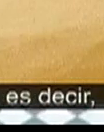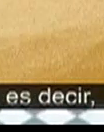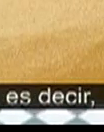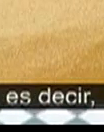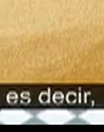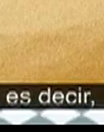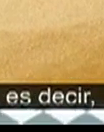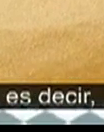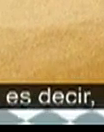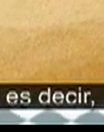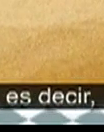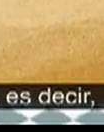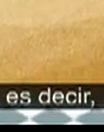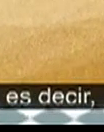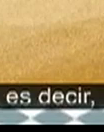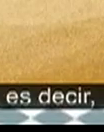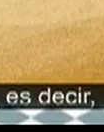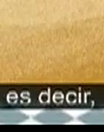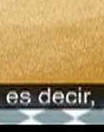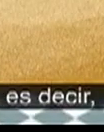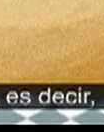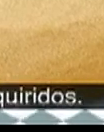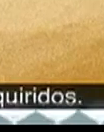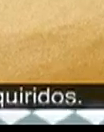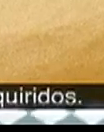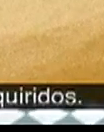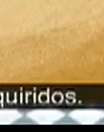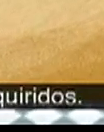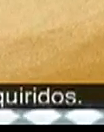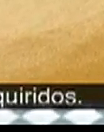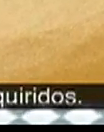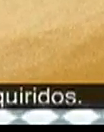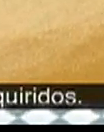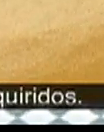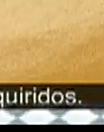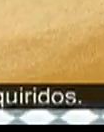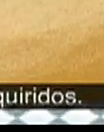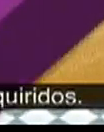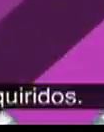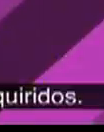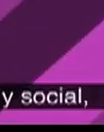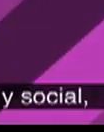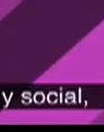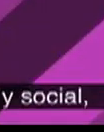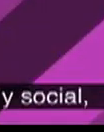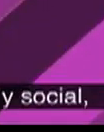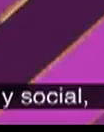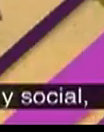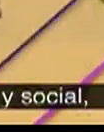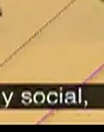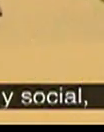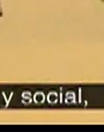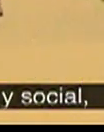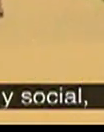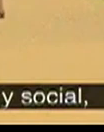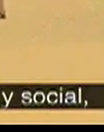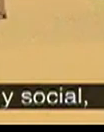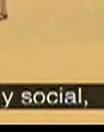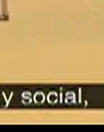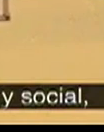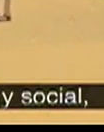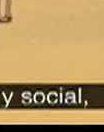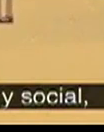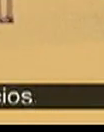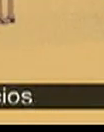1. Ampliar la formación académica, es decir, profundizar en los conocimientos adquiridos. 2. Potenciar